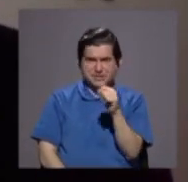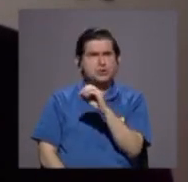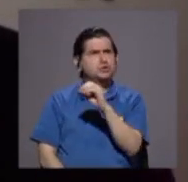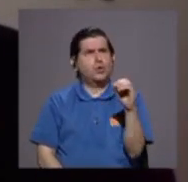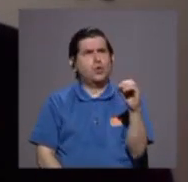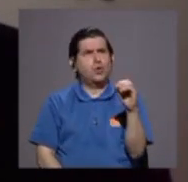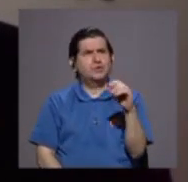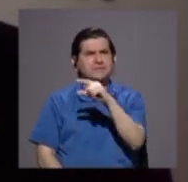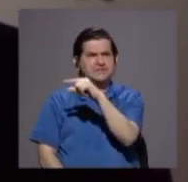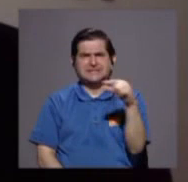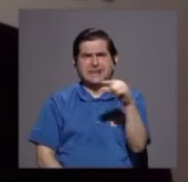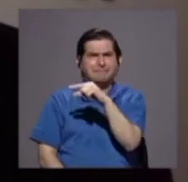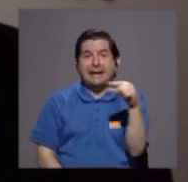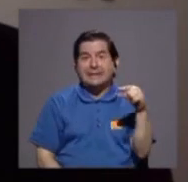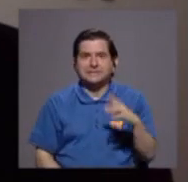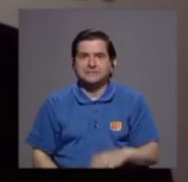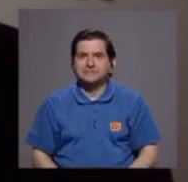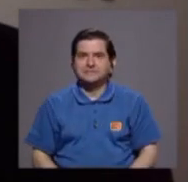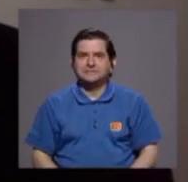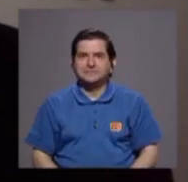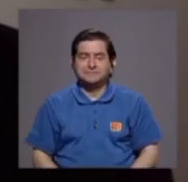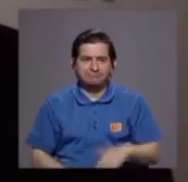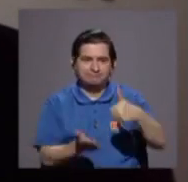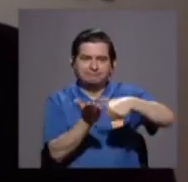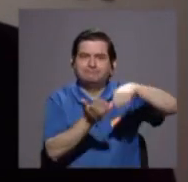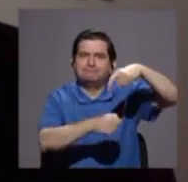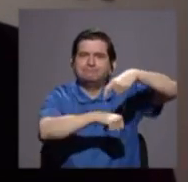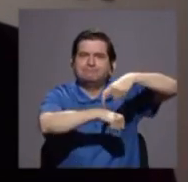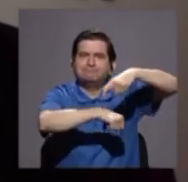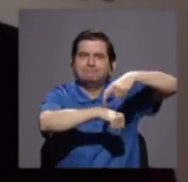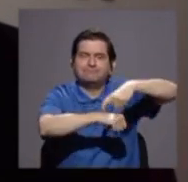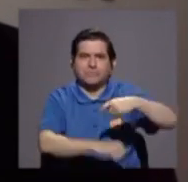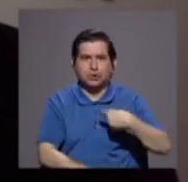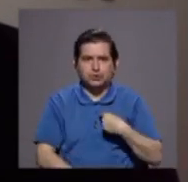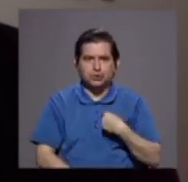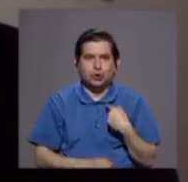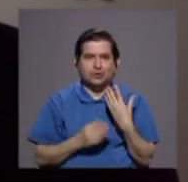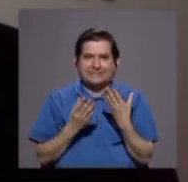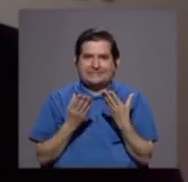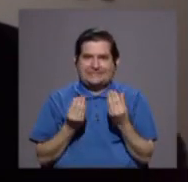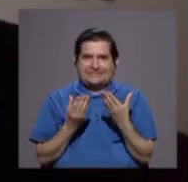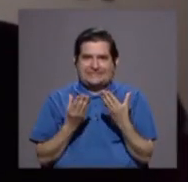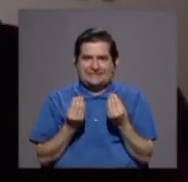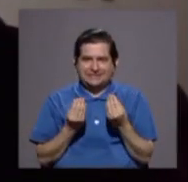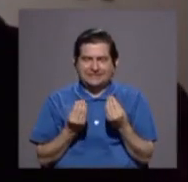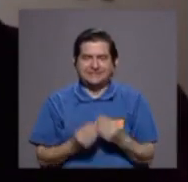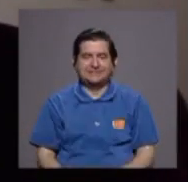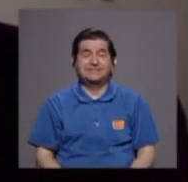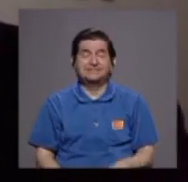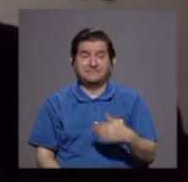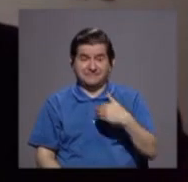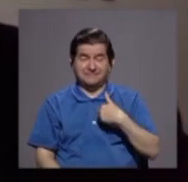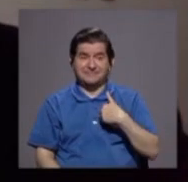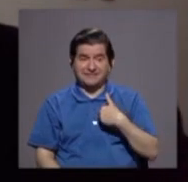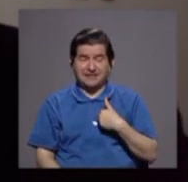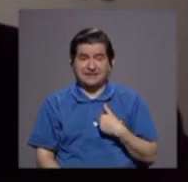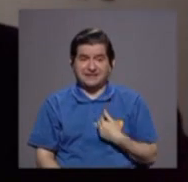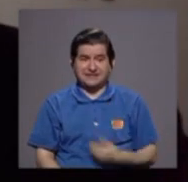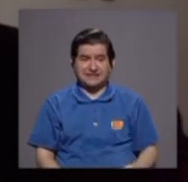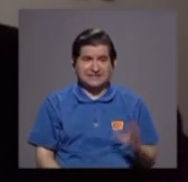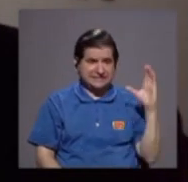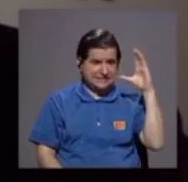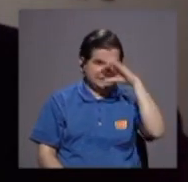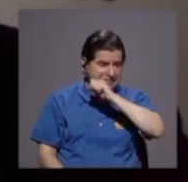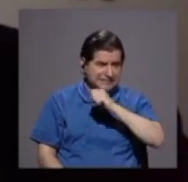semanas, más bien, para la elección. Yo me temo que todavía vamos a tener que ver